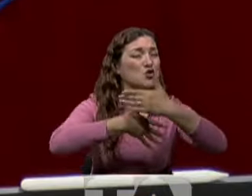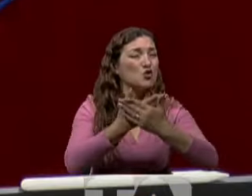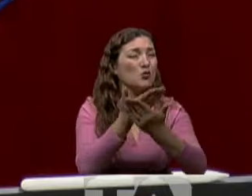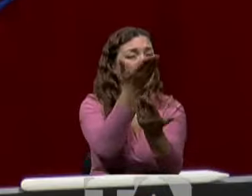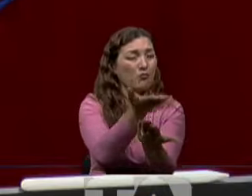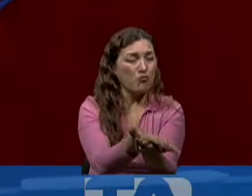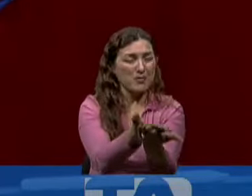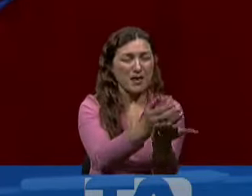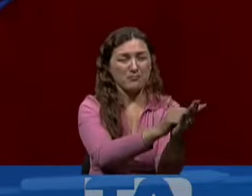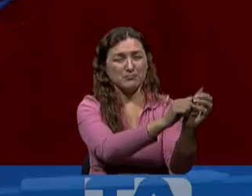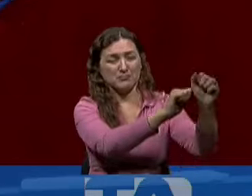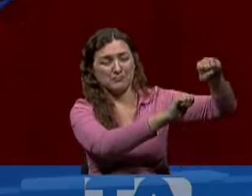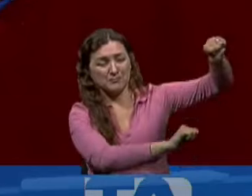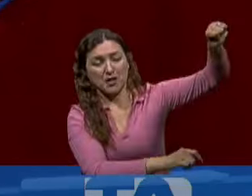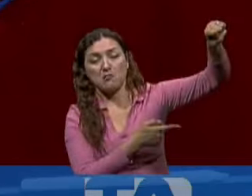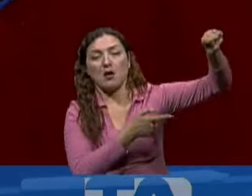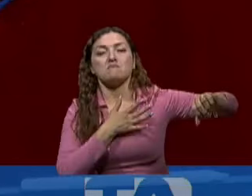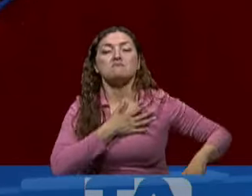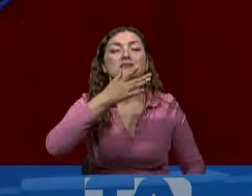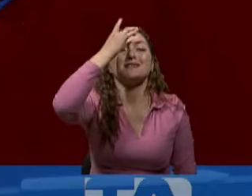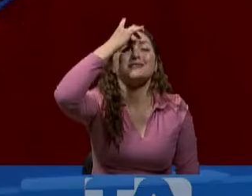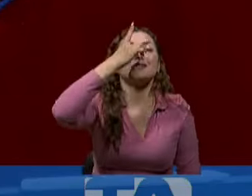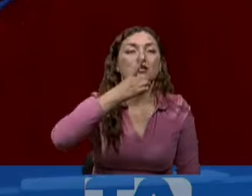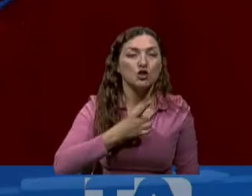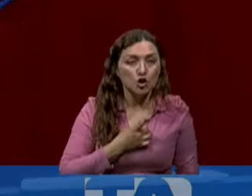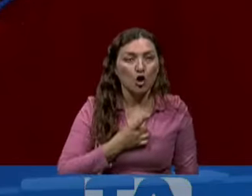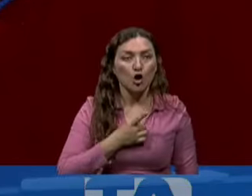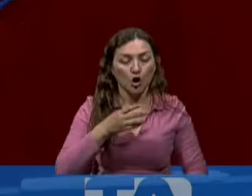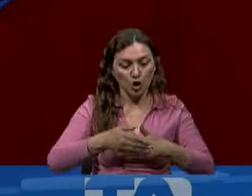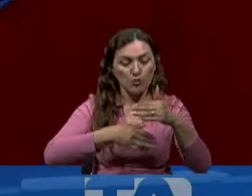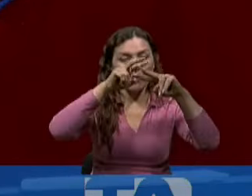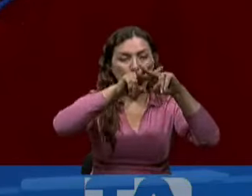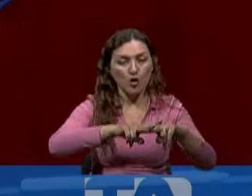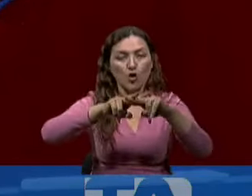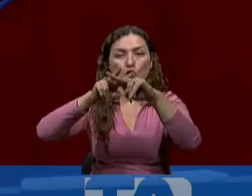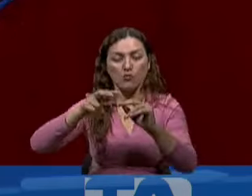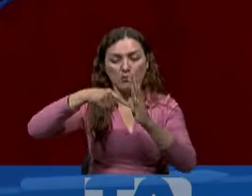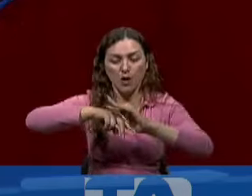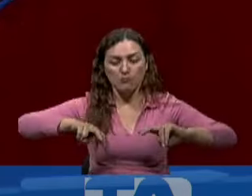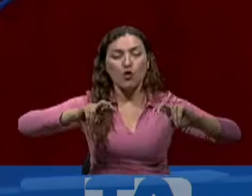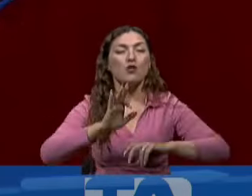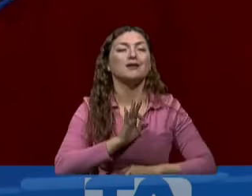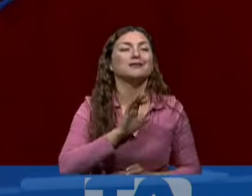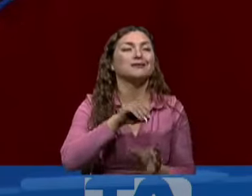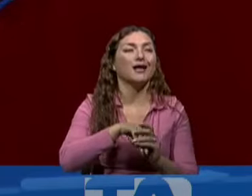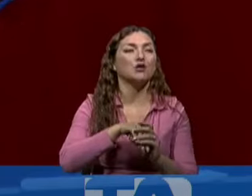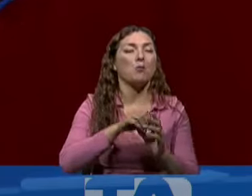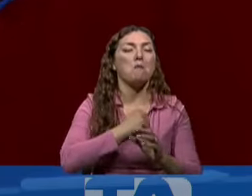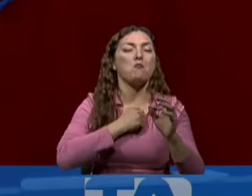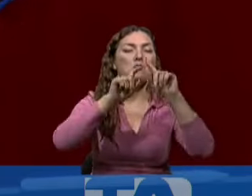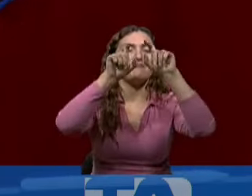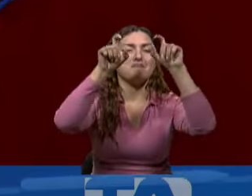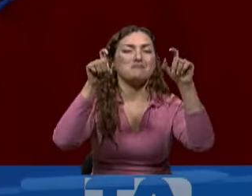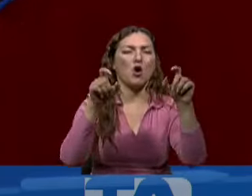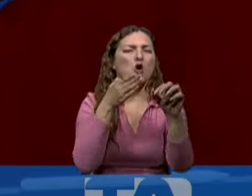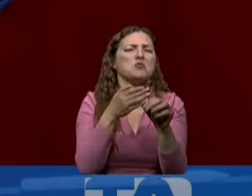expuesto aquí ha sido mi decisión, que pase por un proceso de revisión y auditoría técnica dentro de la propia empresa, con